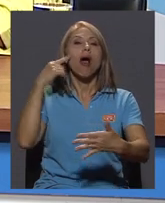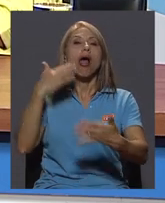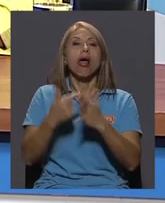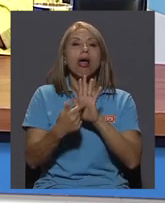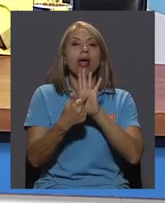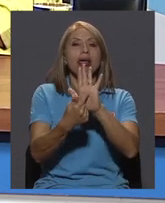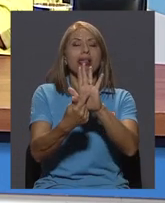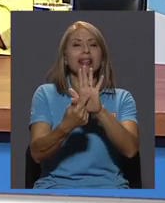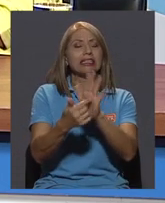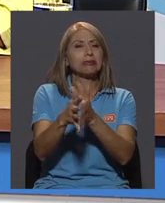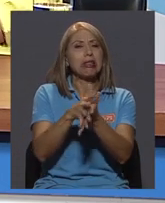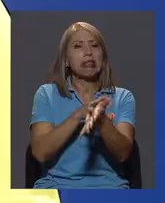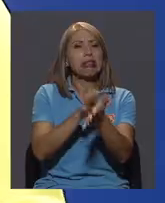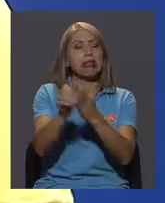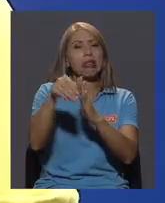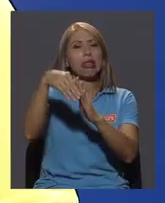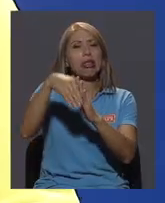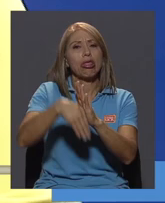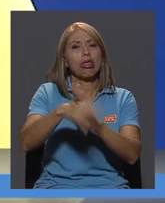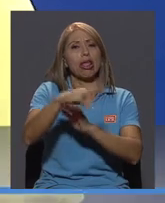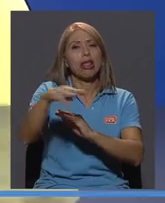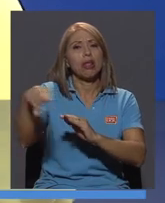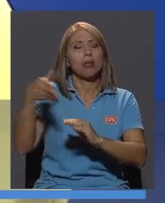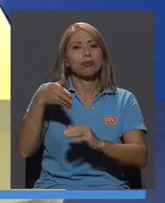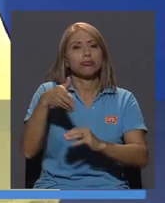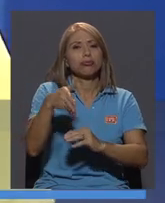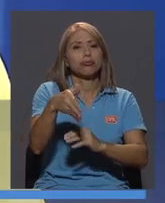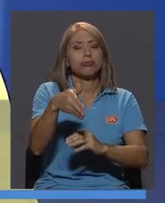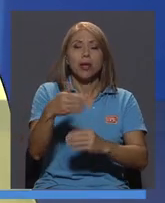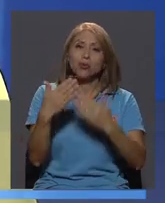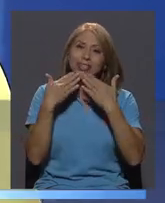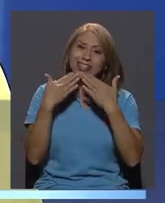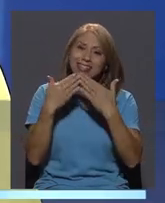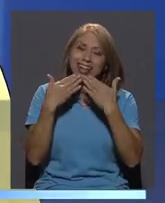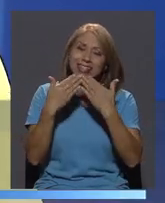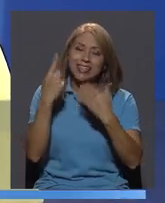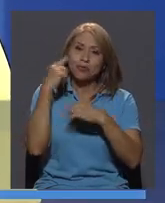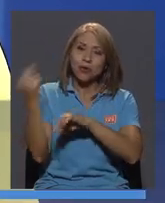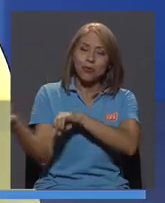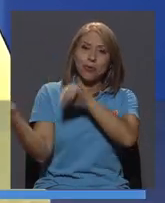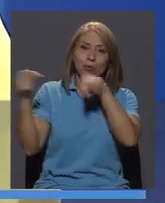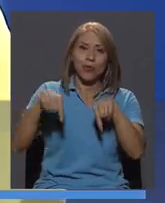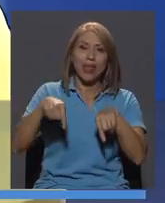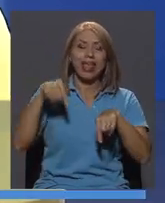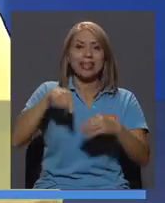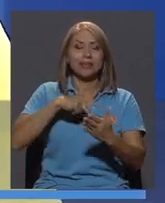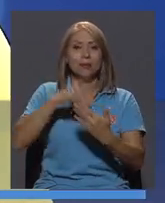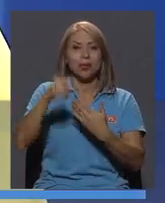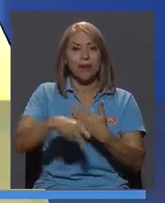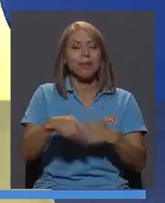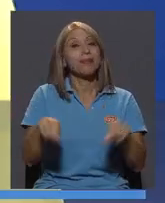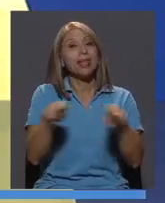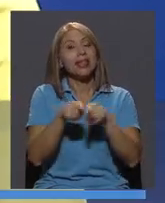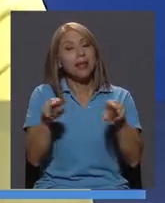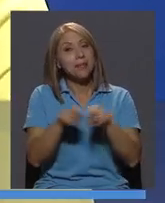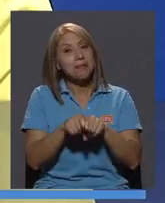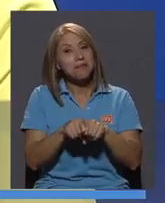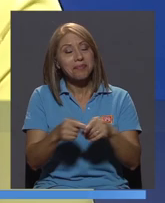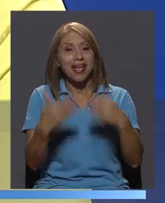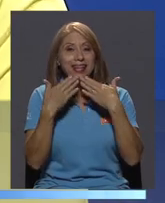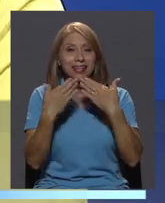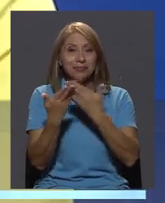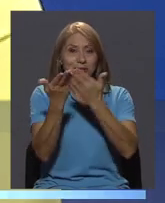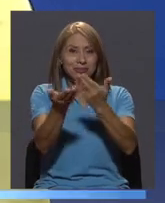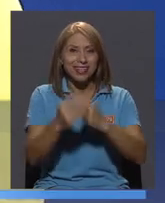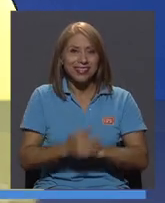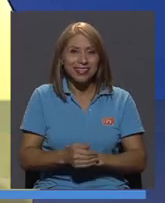del ecosistema marino verdad bien muchas gracias marco por haber acampado por habernos acompañado en este programa y también les